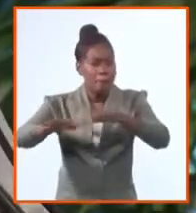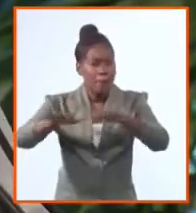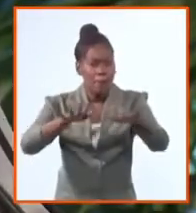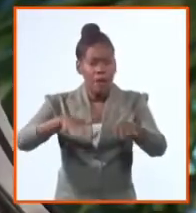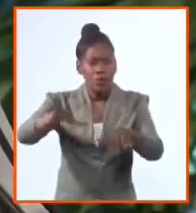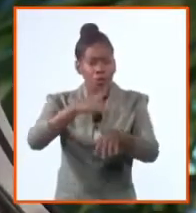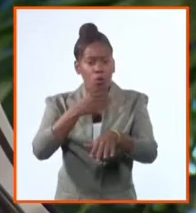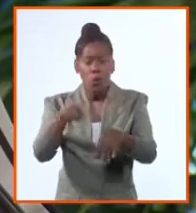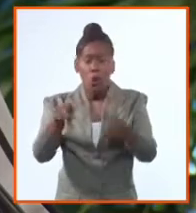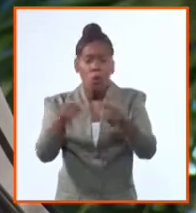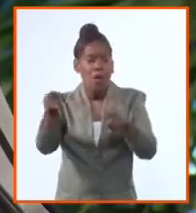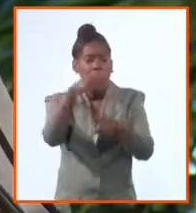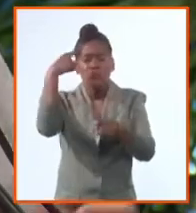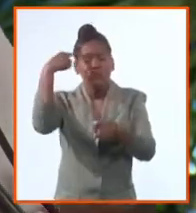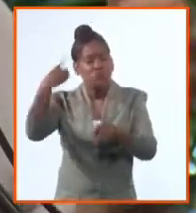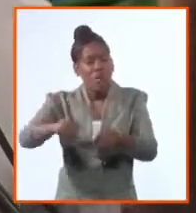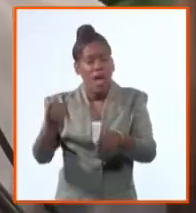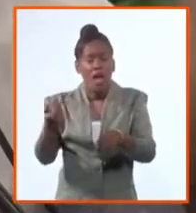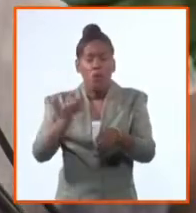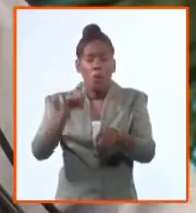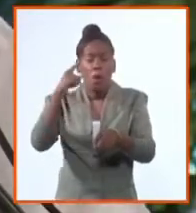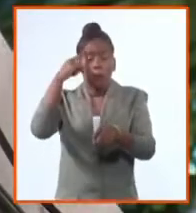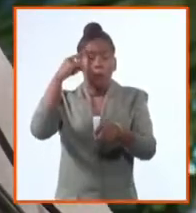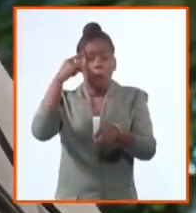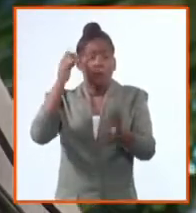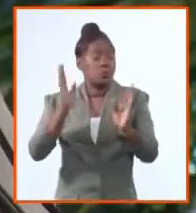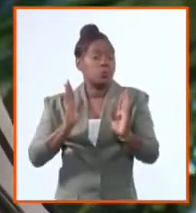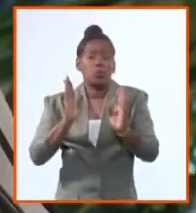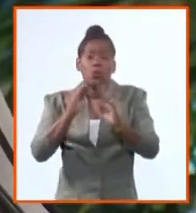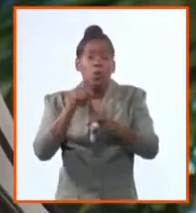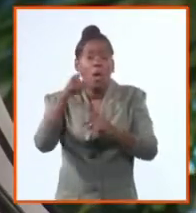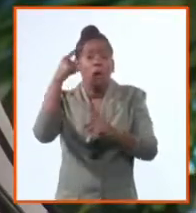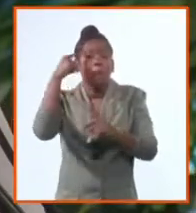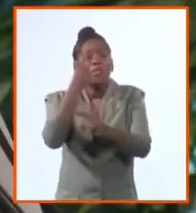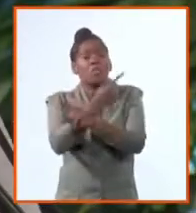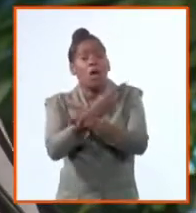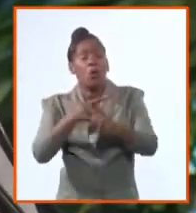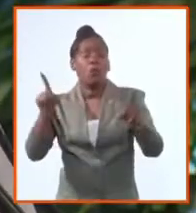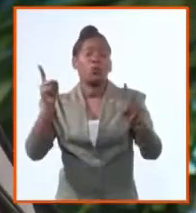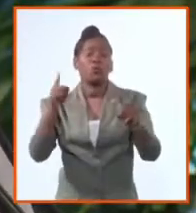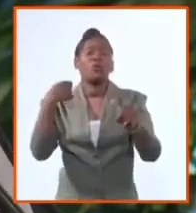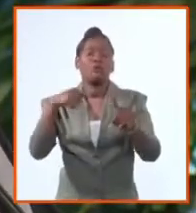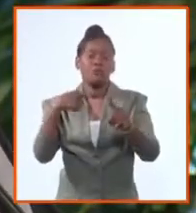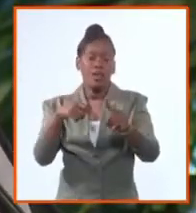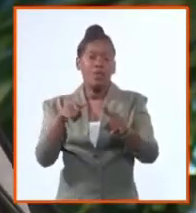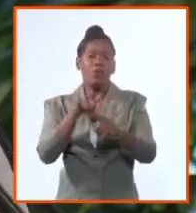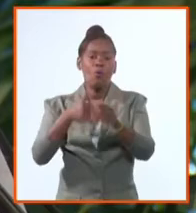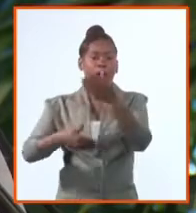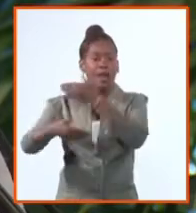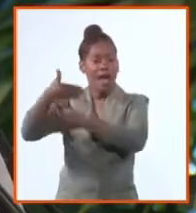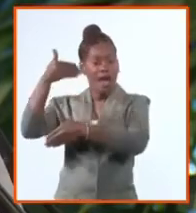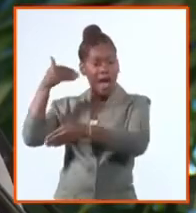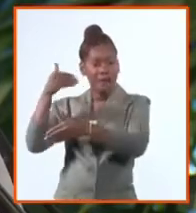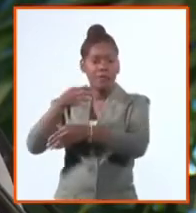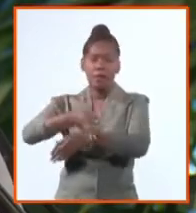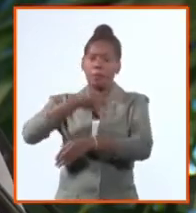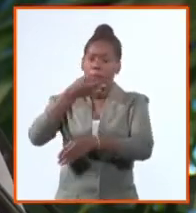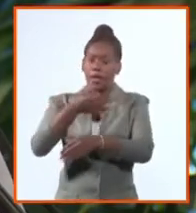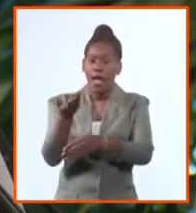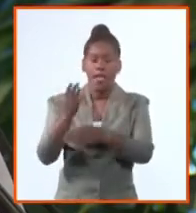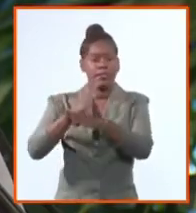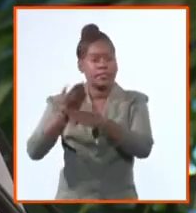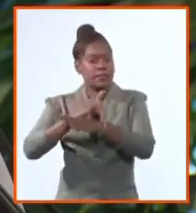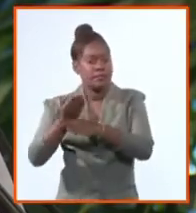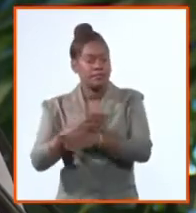que no conocen muchas de estas cosas, o si las conocen solo cuando se meten en una especialización más profunda del asunto.